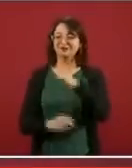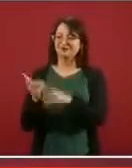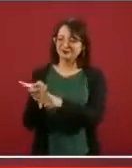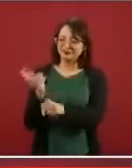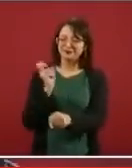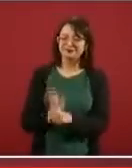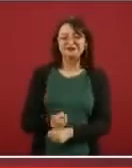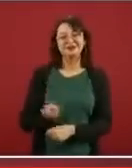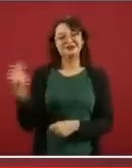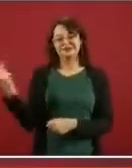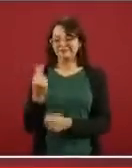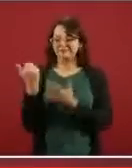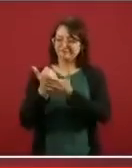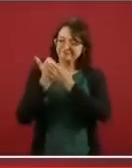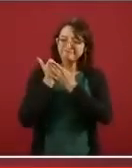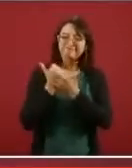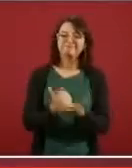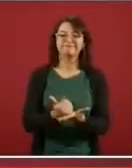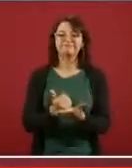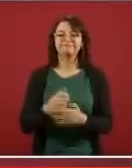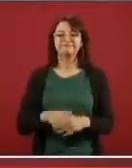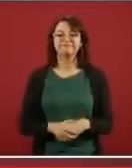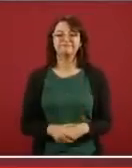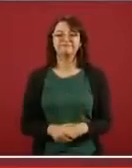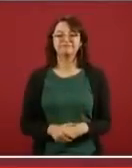necesito que nos ayude